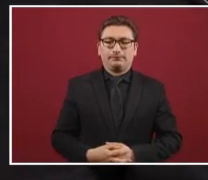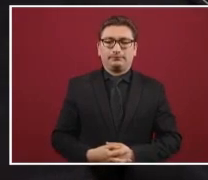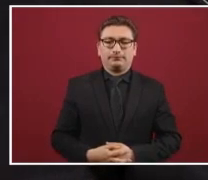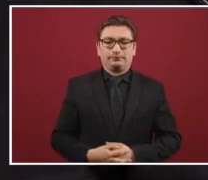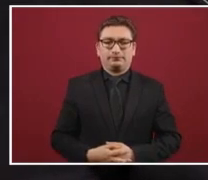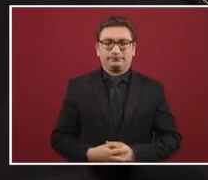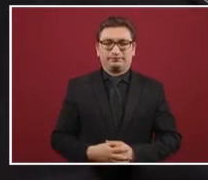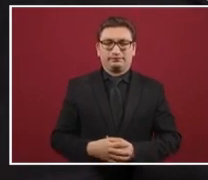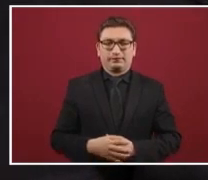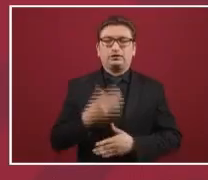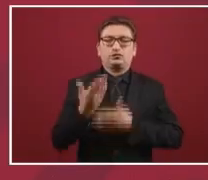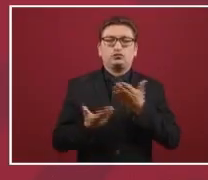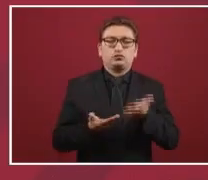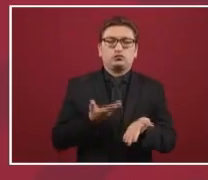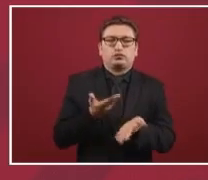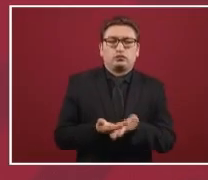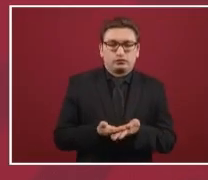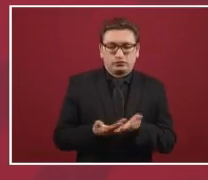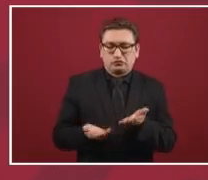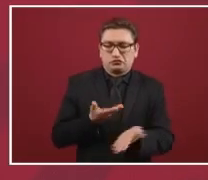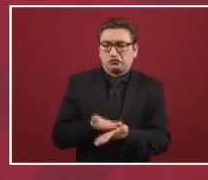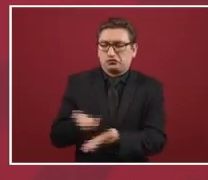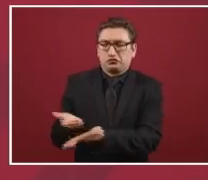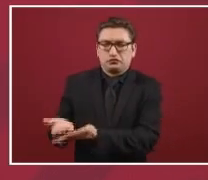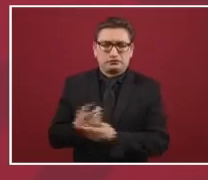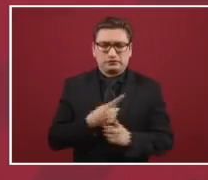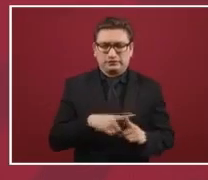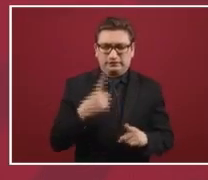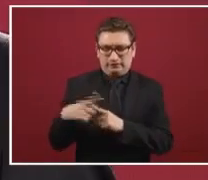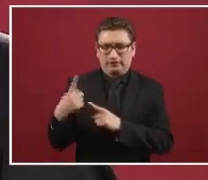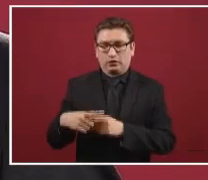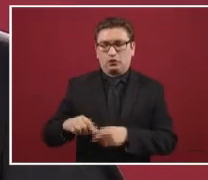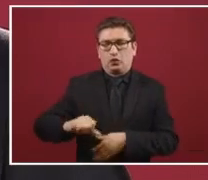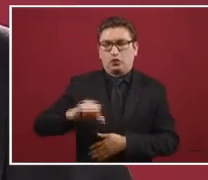las propuestas. Hoy se tiene ya